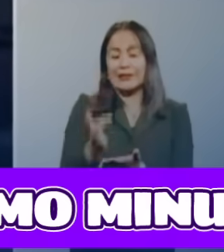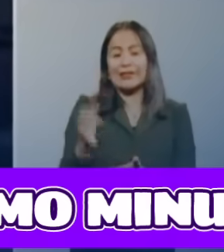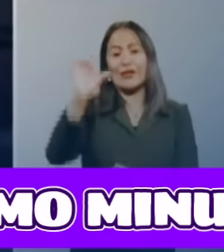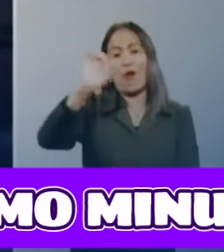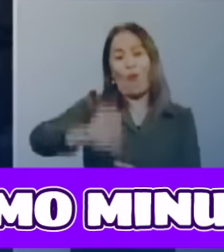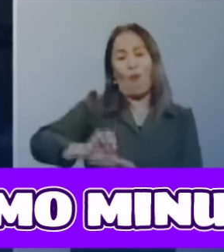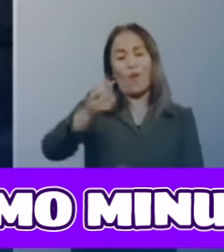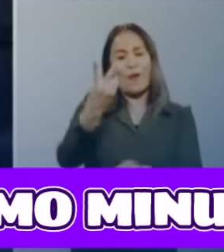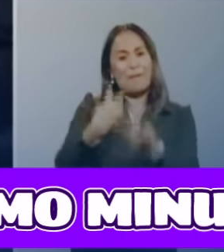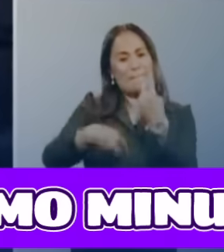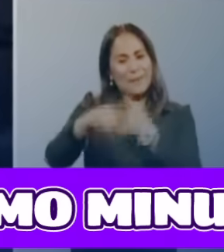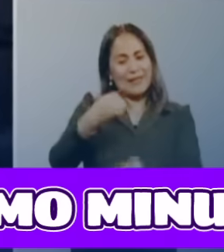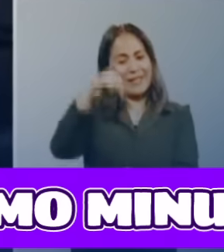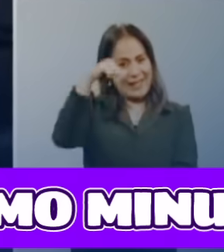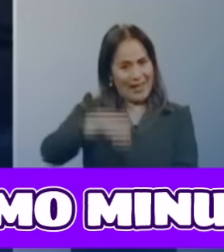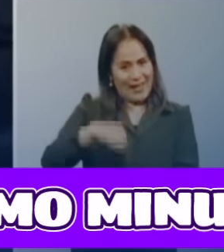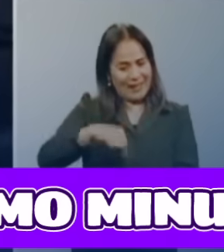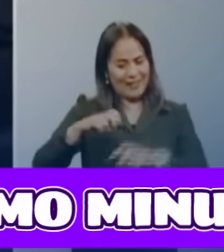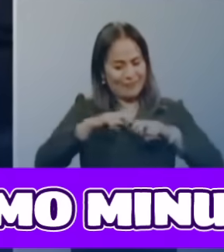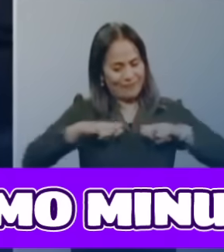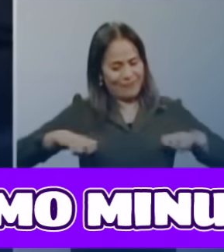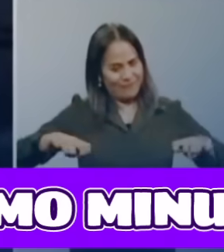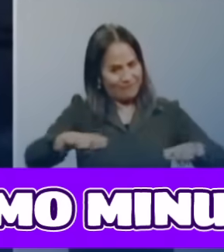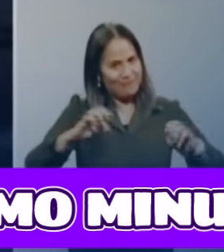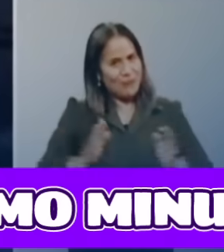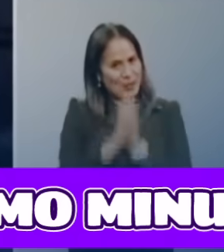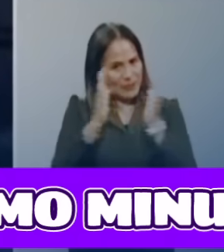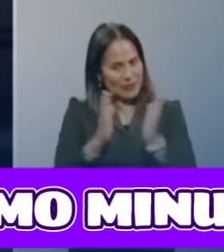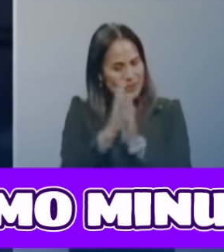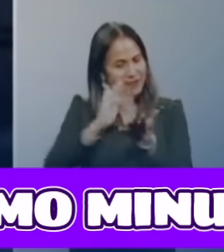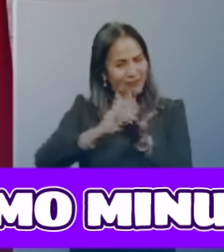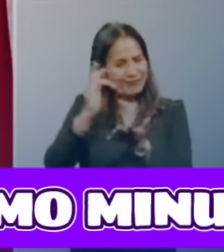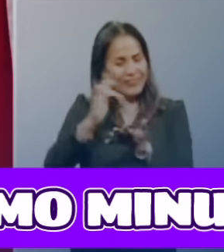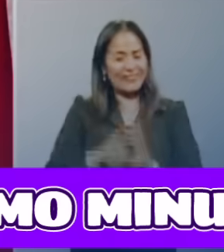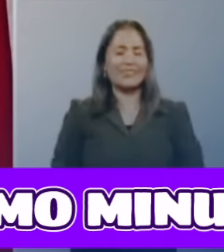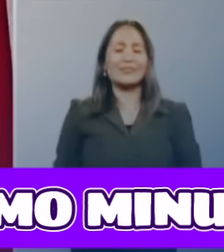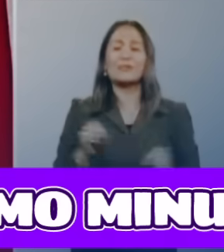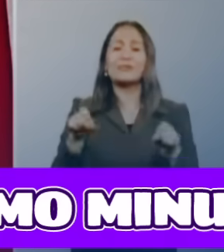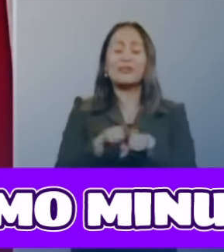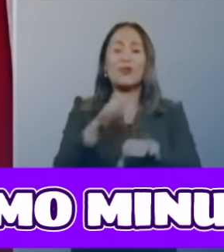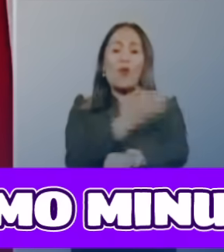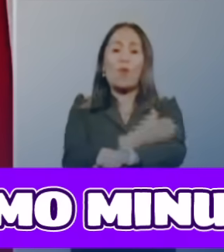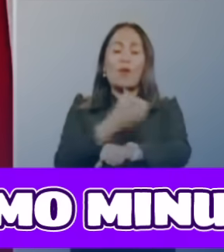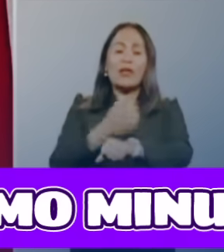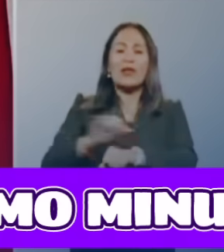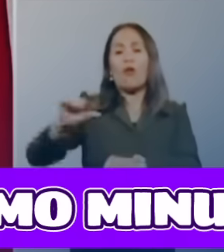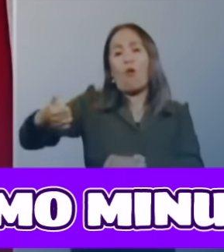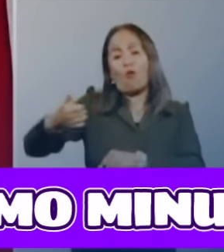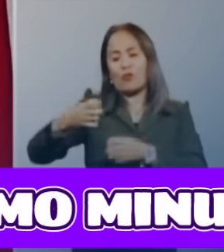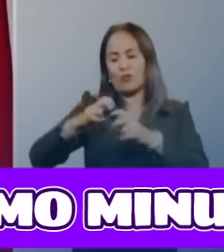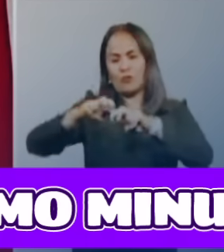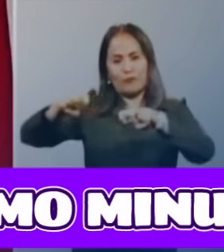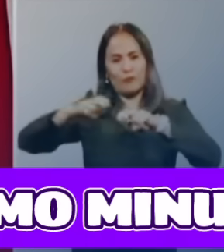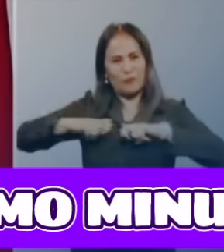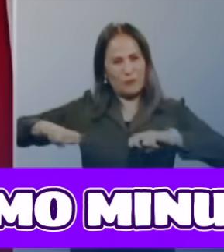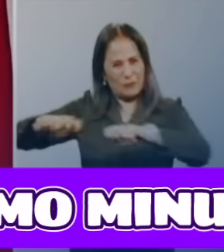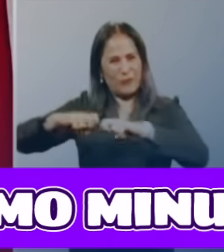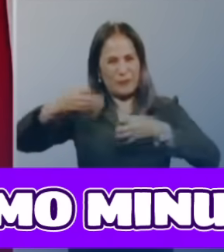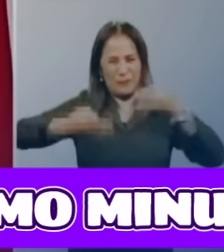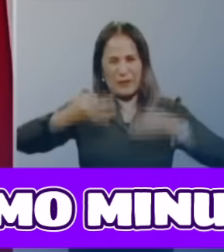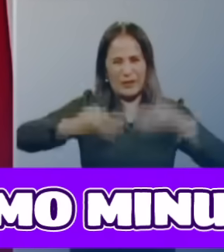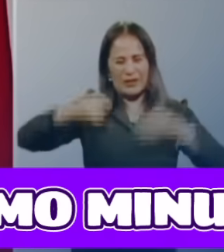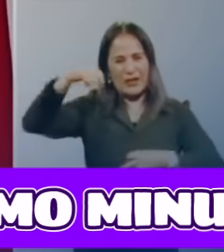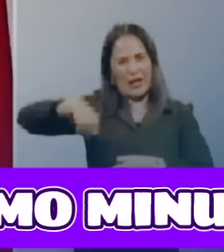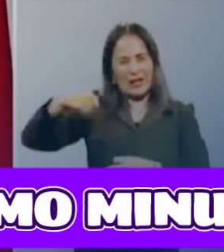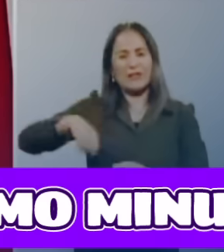su presencia en el Presidium. Saludo a mis compañeros ministros de esta Suprema Corte